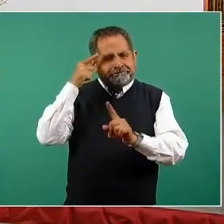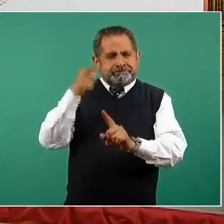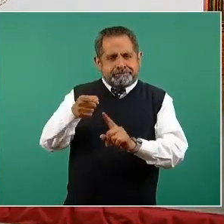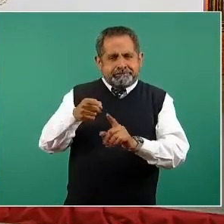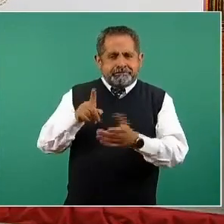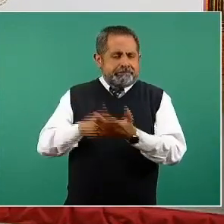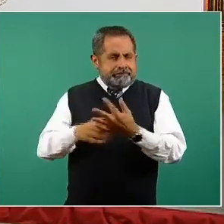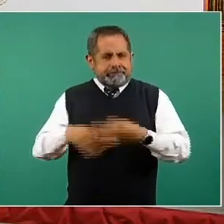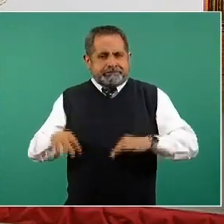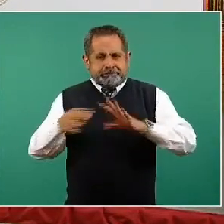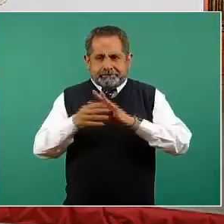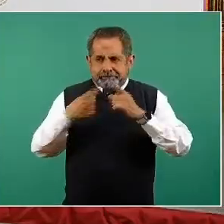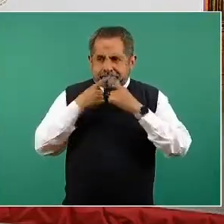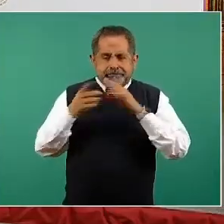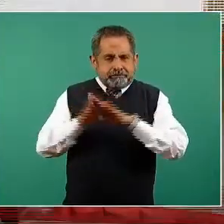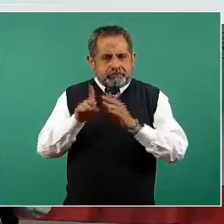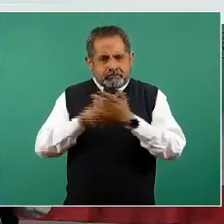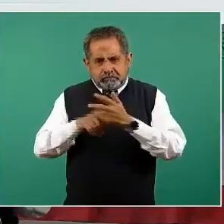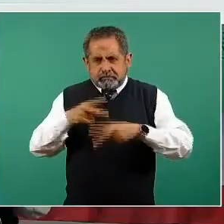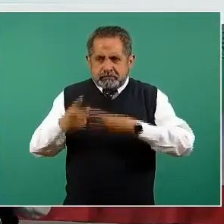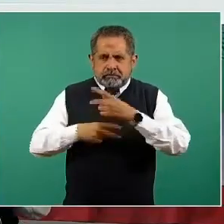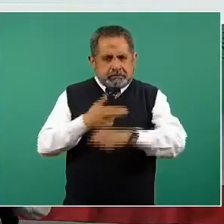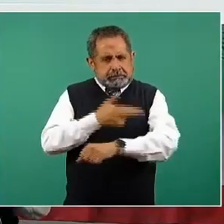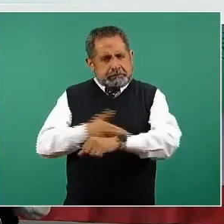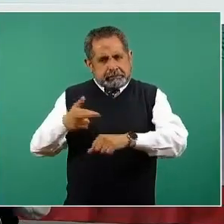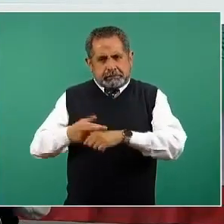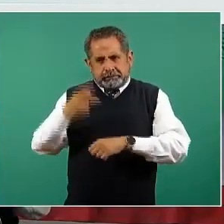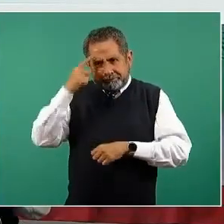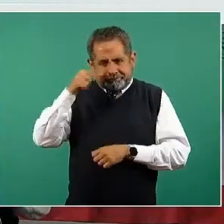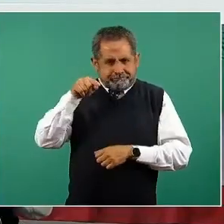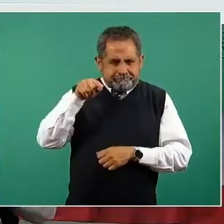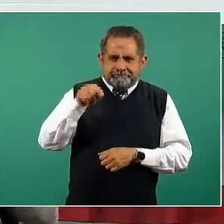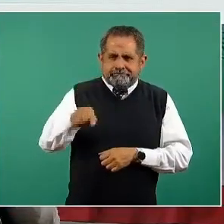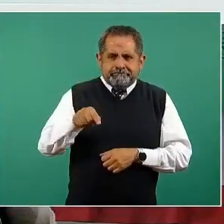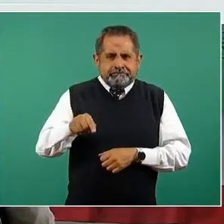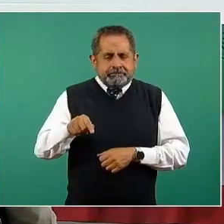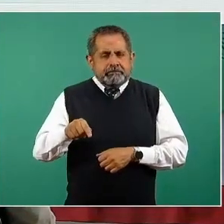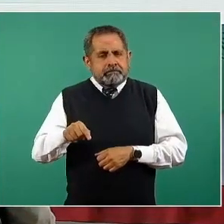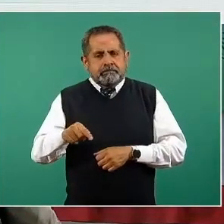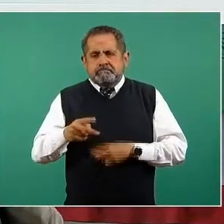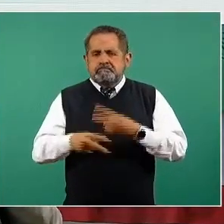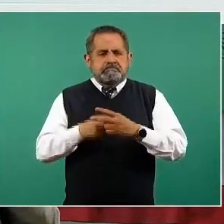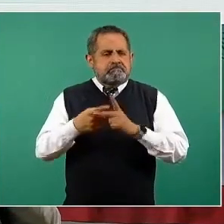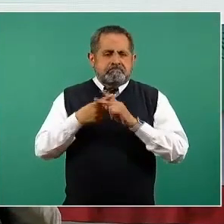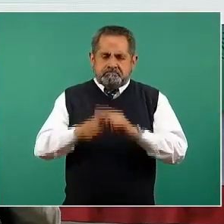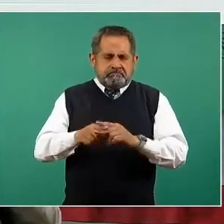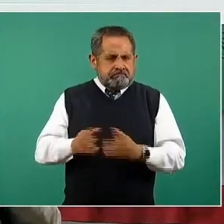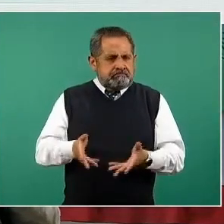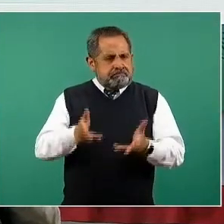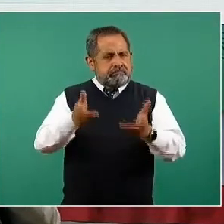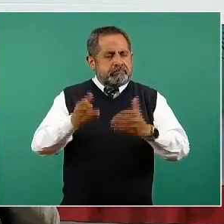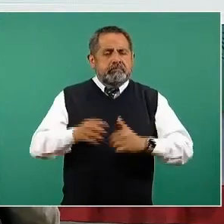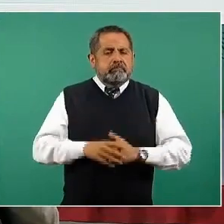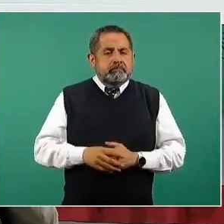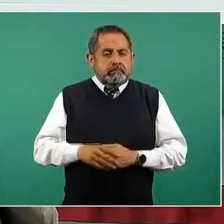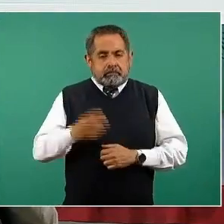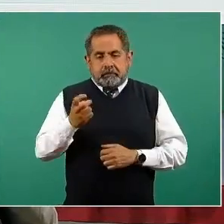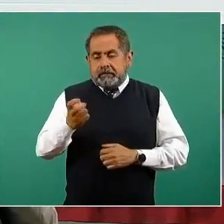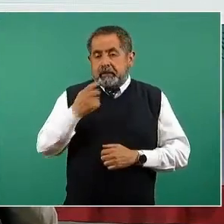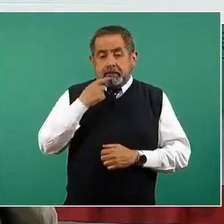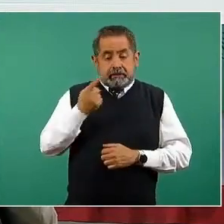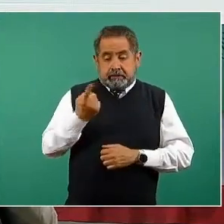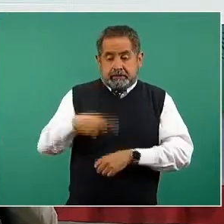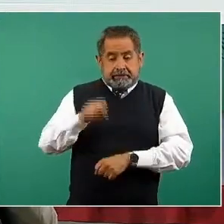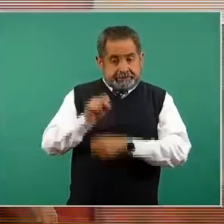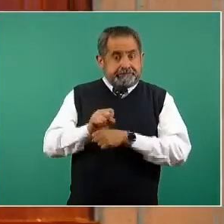que tenía todo el potencial para poder reiniciar con sus clases presenciales. Precisamente esta semana estarán teniendo